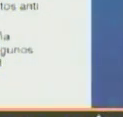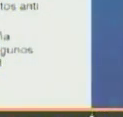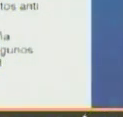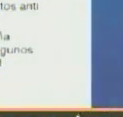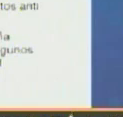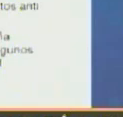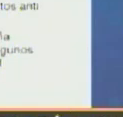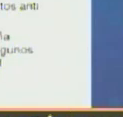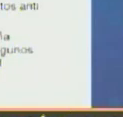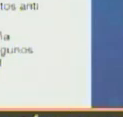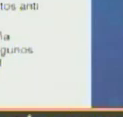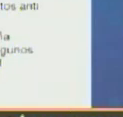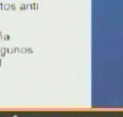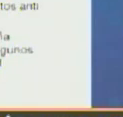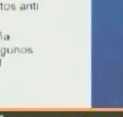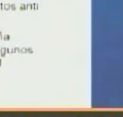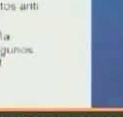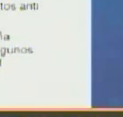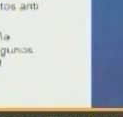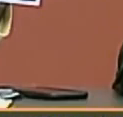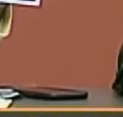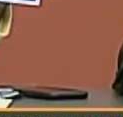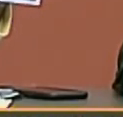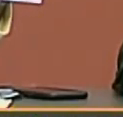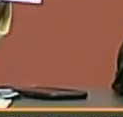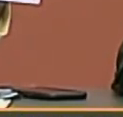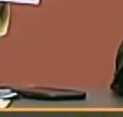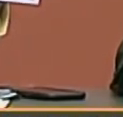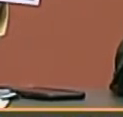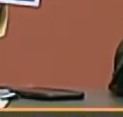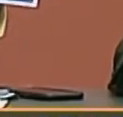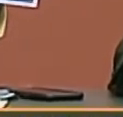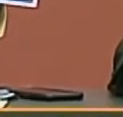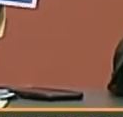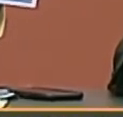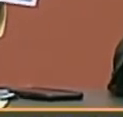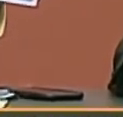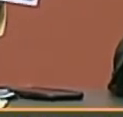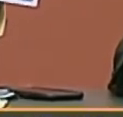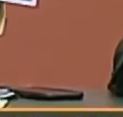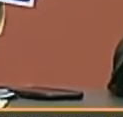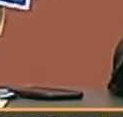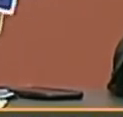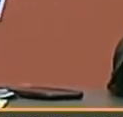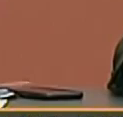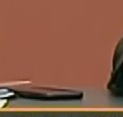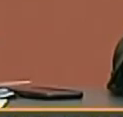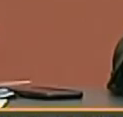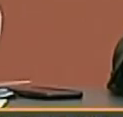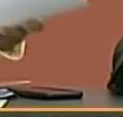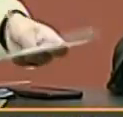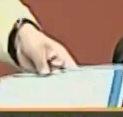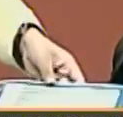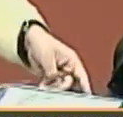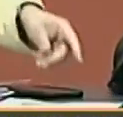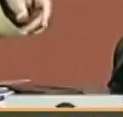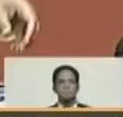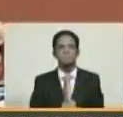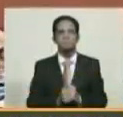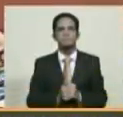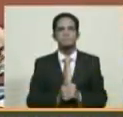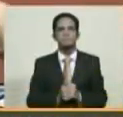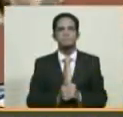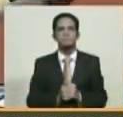humanitaria en Venezuela. De funcionarios de esta organización ante los gobiernos del Grupo de